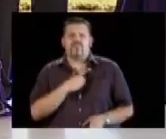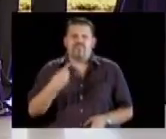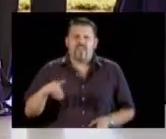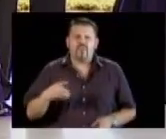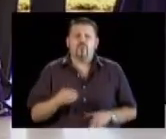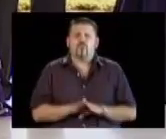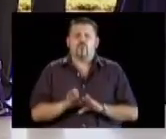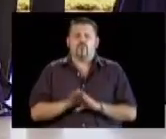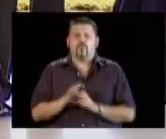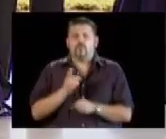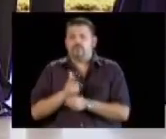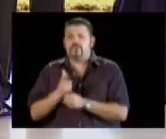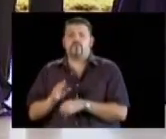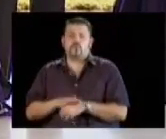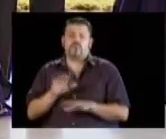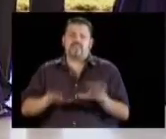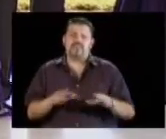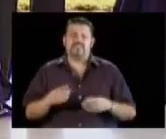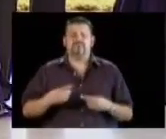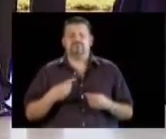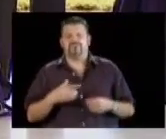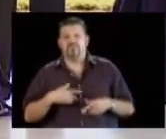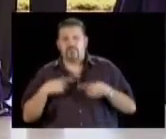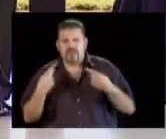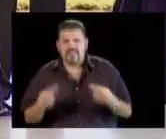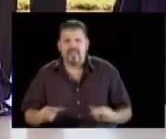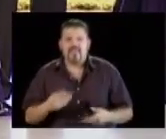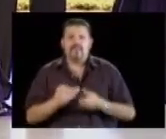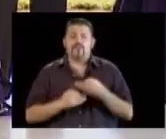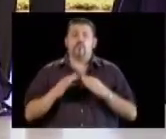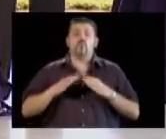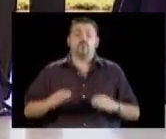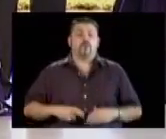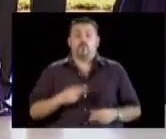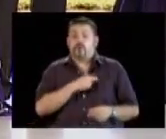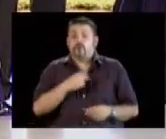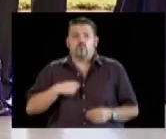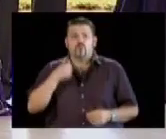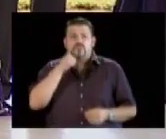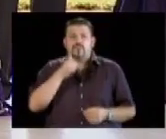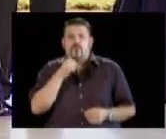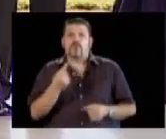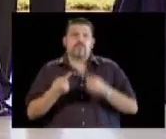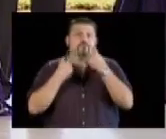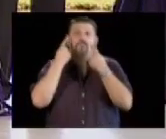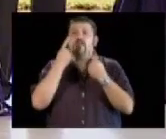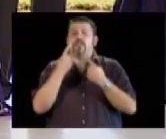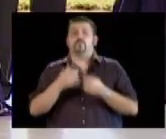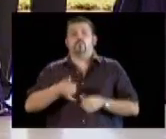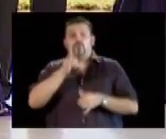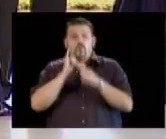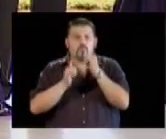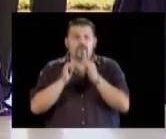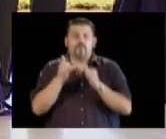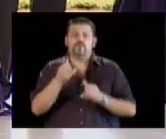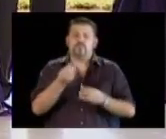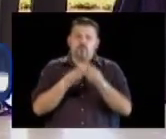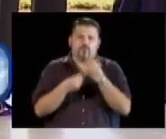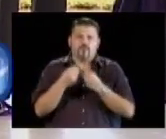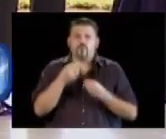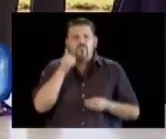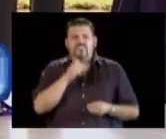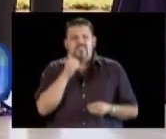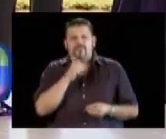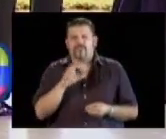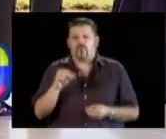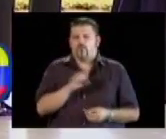sistemas inmunológicos están muy debilitados por todo lo que nos rodea, todo lo que respiramos, bebemos y comemos. O lo más bien dicho, todo lo